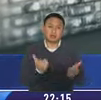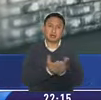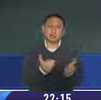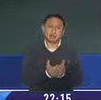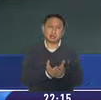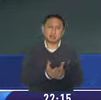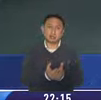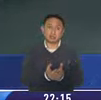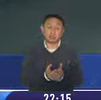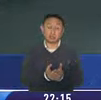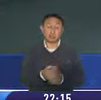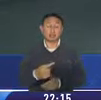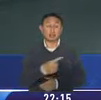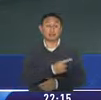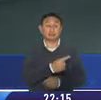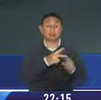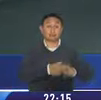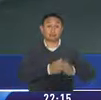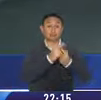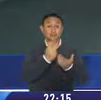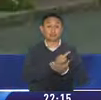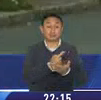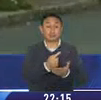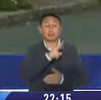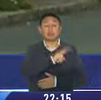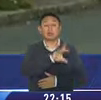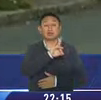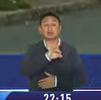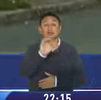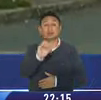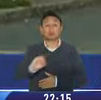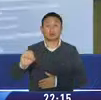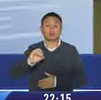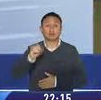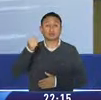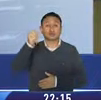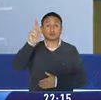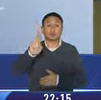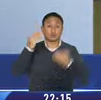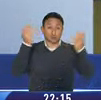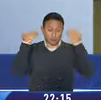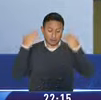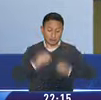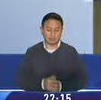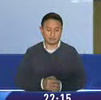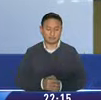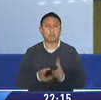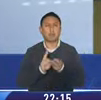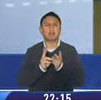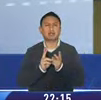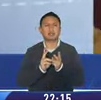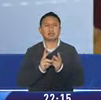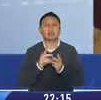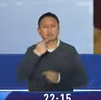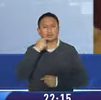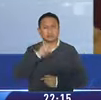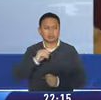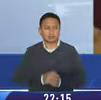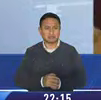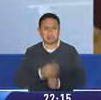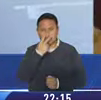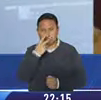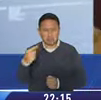lo que prácticamente iniciaba la semana en las calles 28 y Oriente, esto al suroeste de Guayaquil. Los vecinos del lugar contaban que